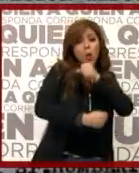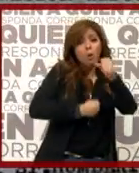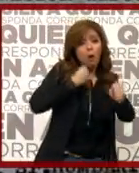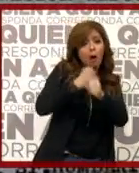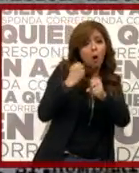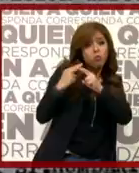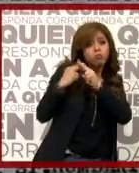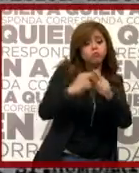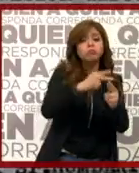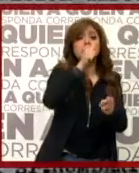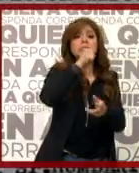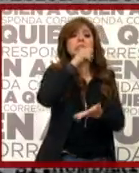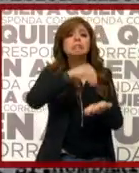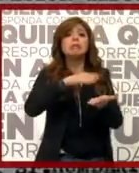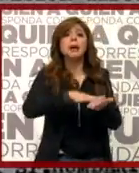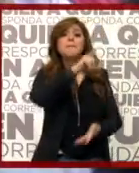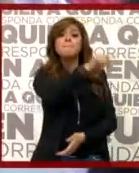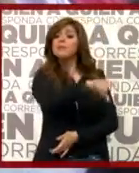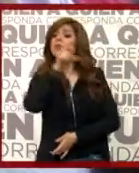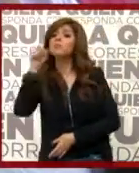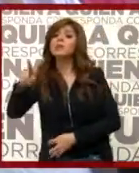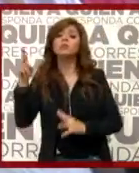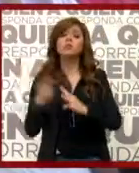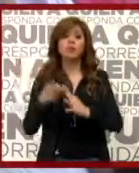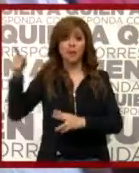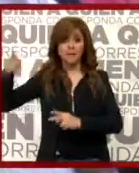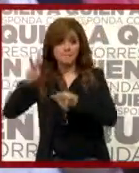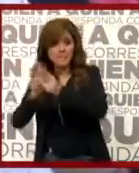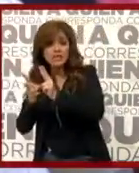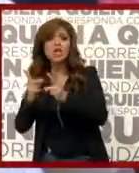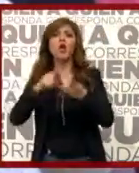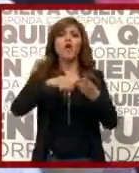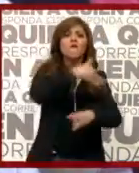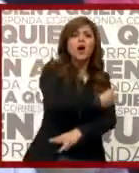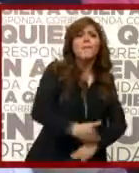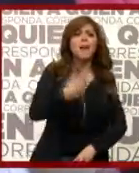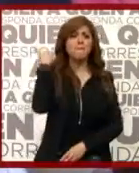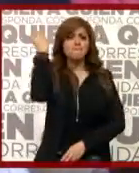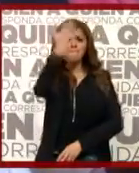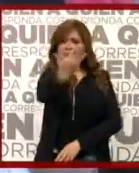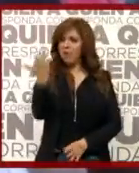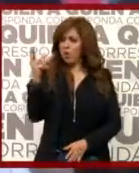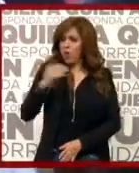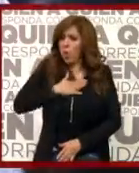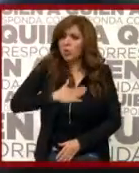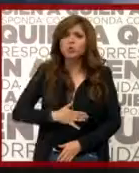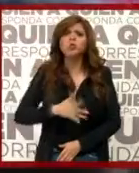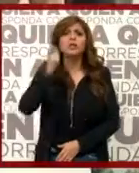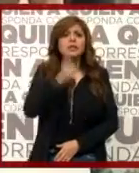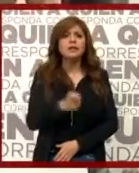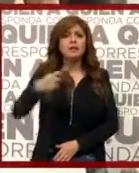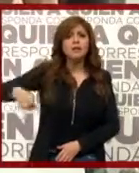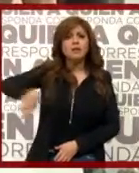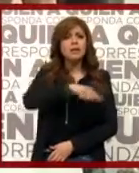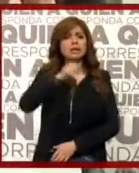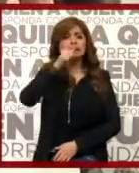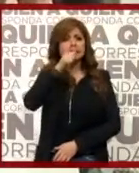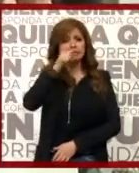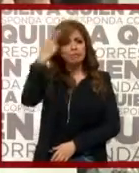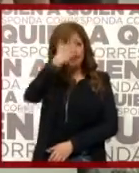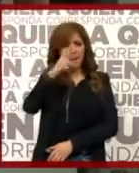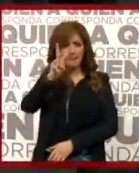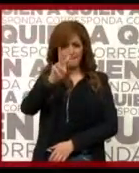sentencia, acusados del mismo homicidio. Vecinos y familiares exigen justicia, pues aseguran que todos salieron negativos a las pruebas